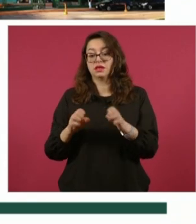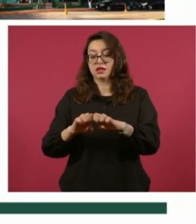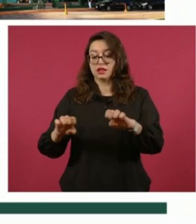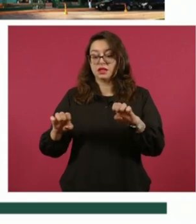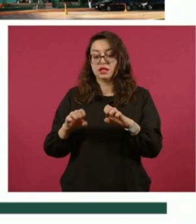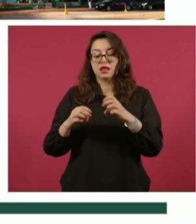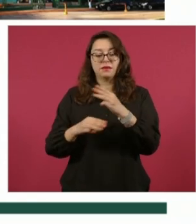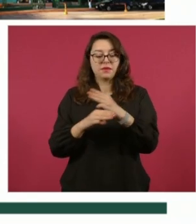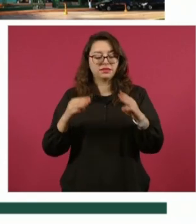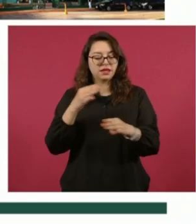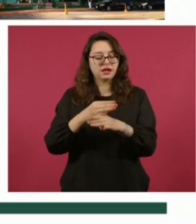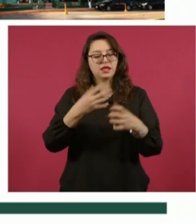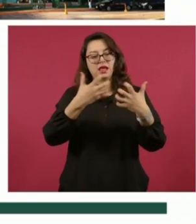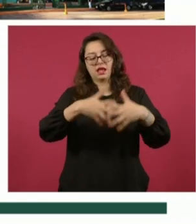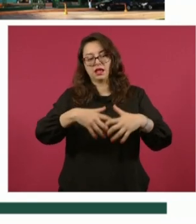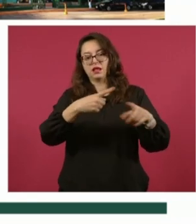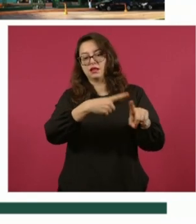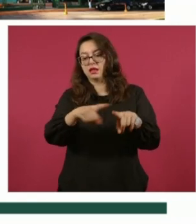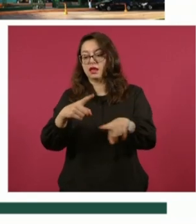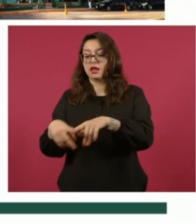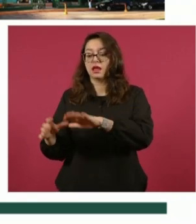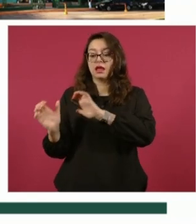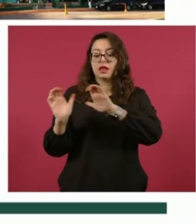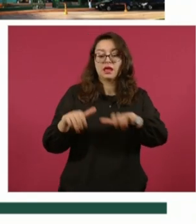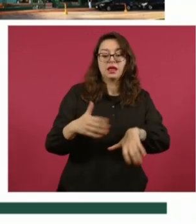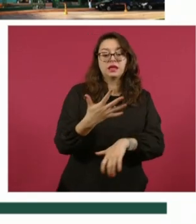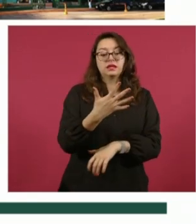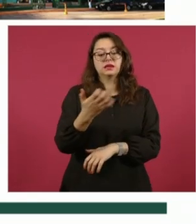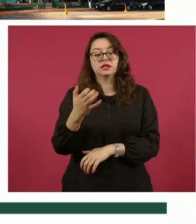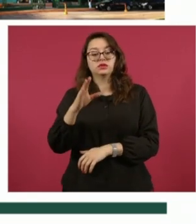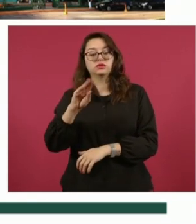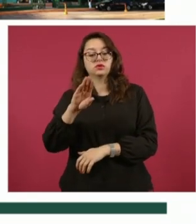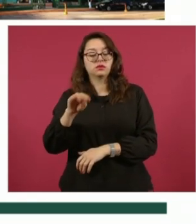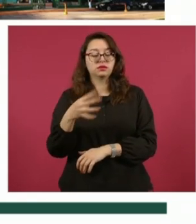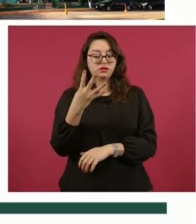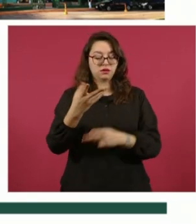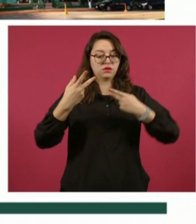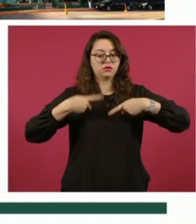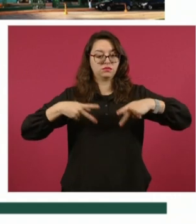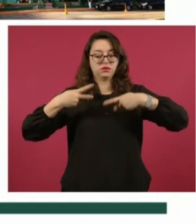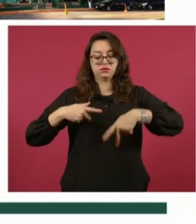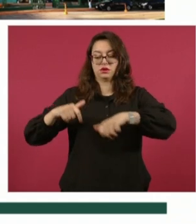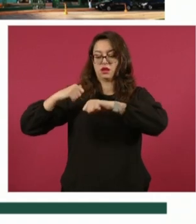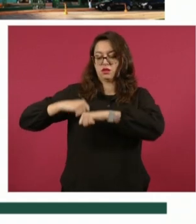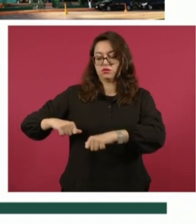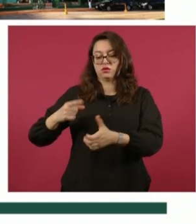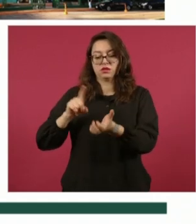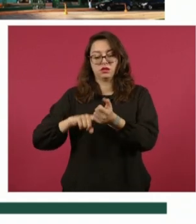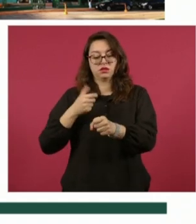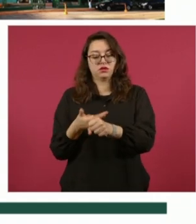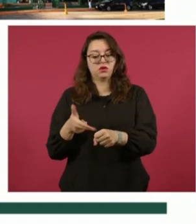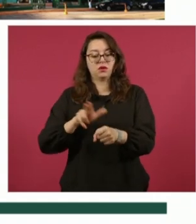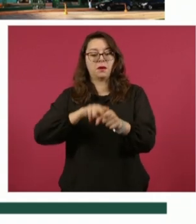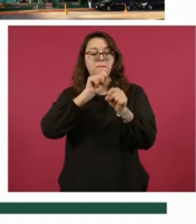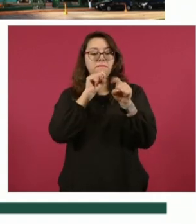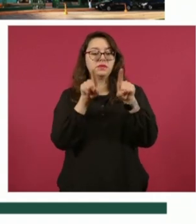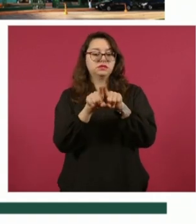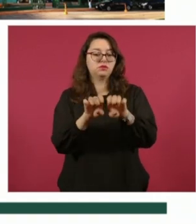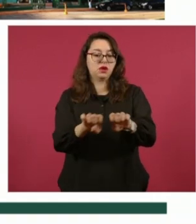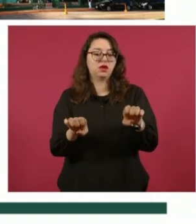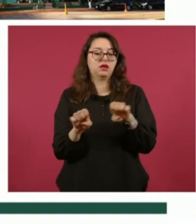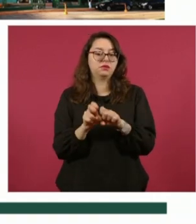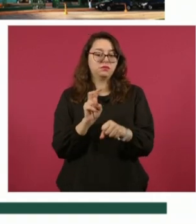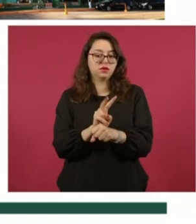se están integrando las 594 personas que hacían falta para los cuerpos de gobierno de los hospitales y para los equipos